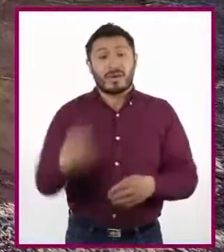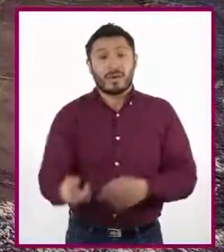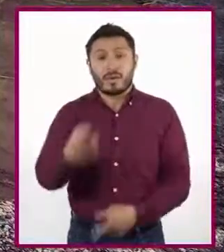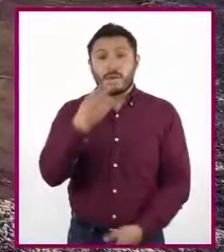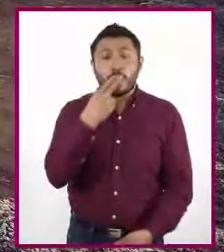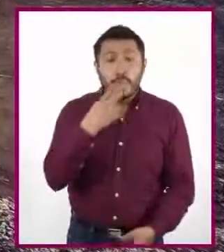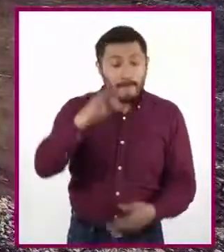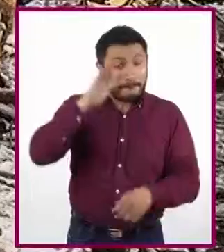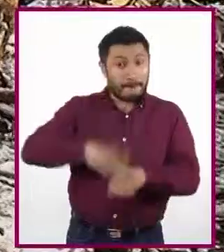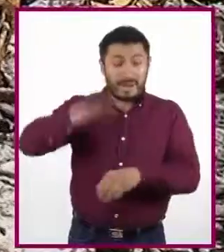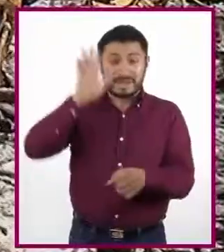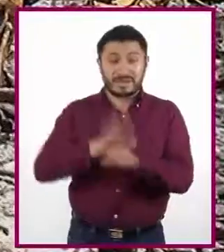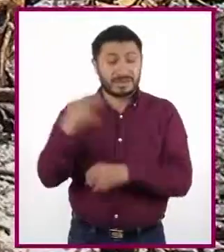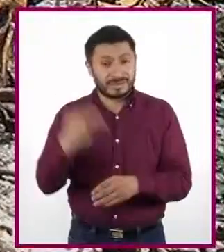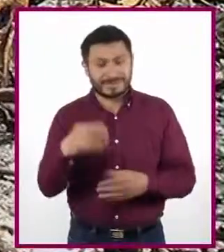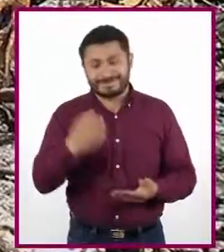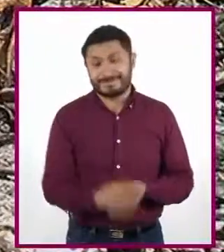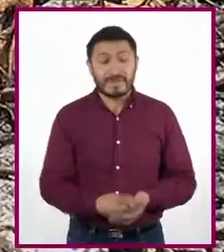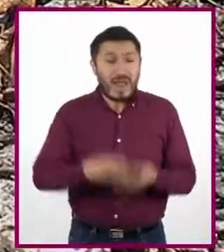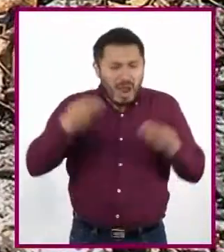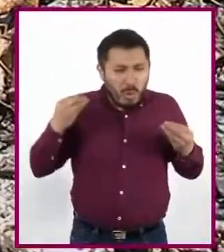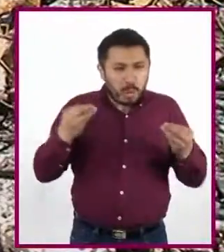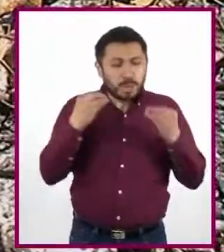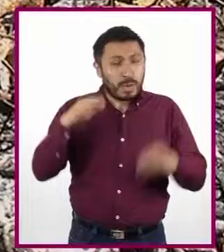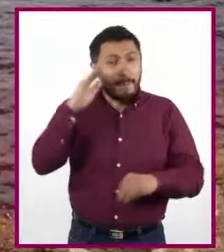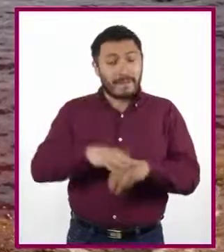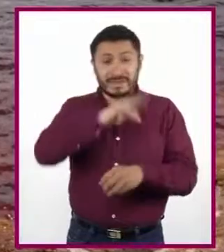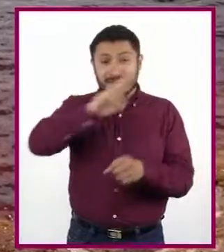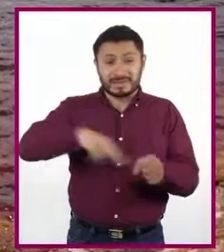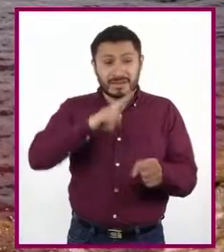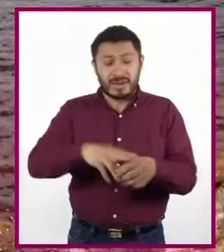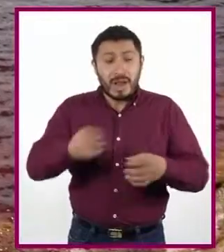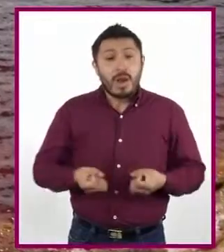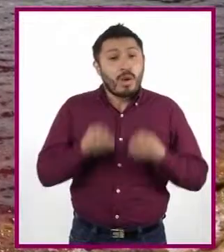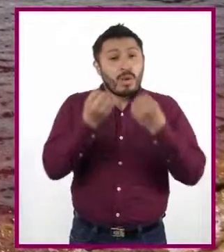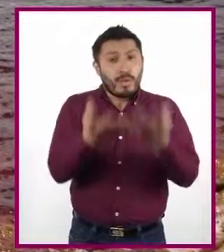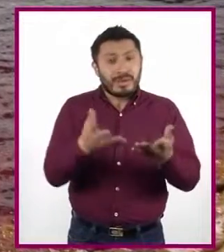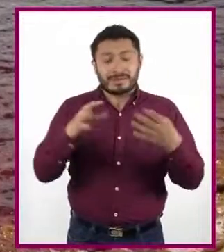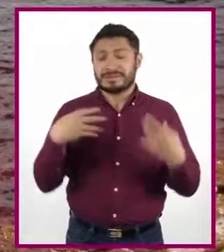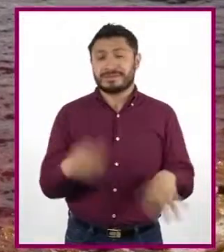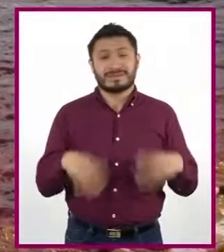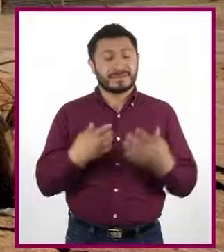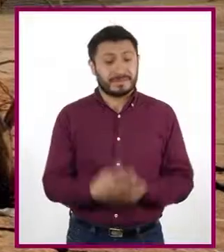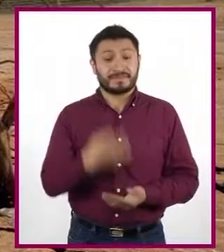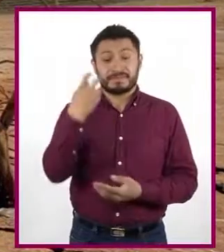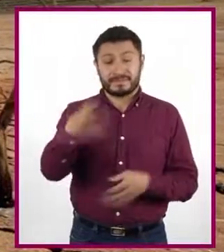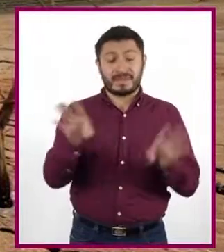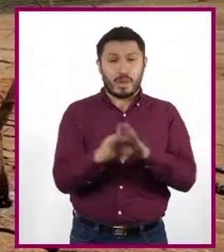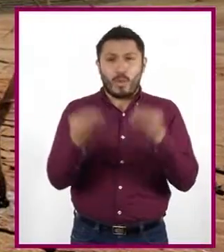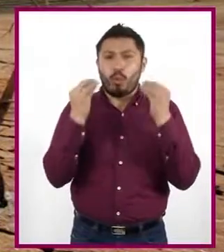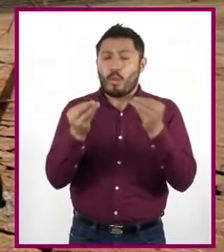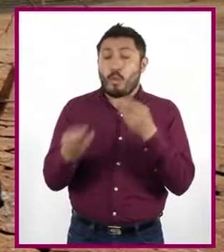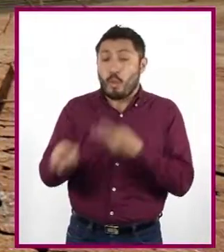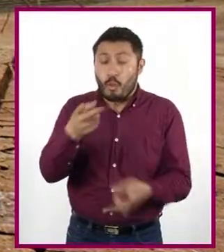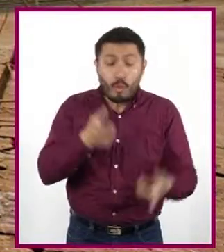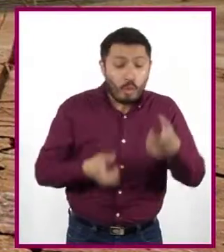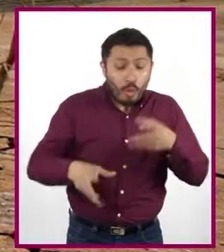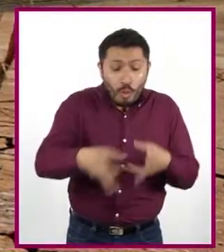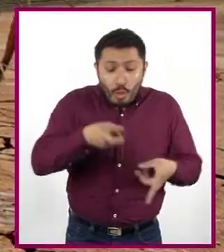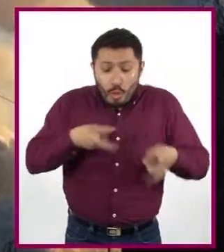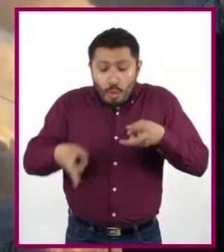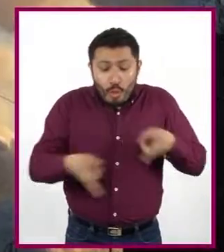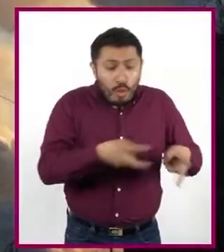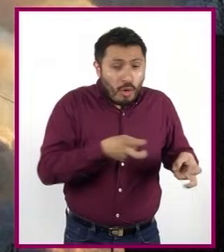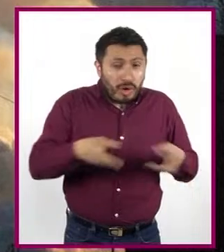que necesitamos, incluso mucho más de lo que la naturaleza es capaz de reponer. Esta sobreexplotación de los recursos